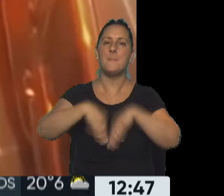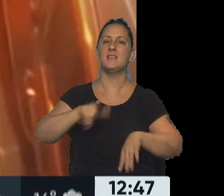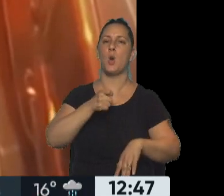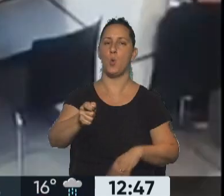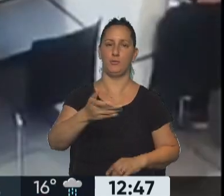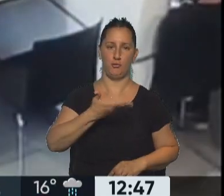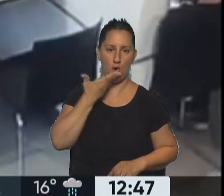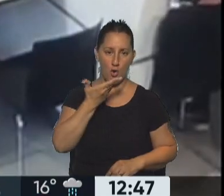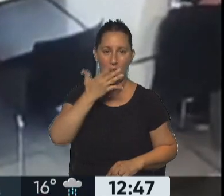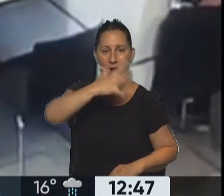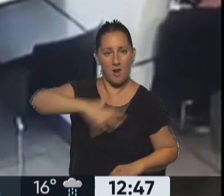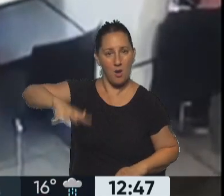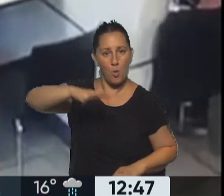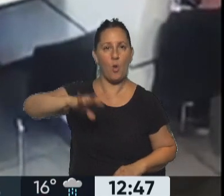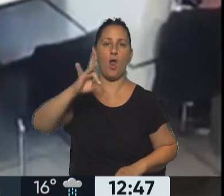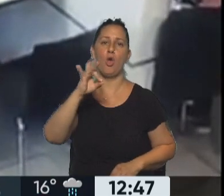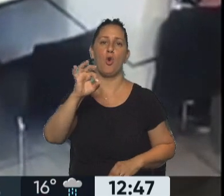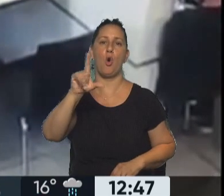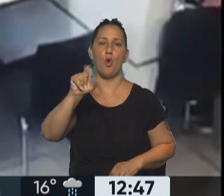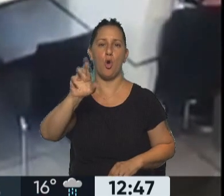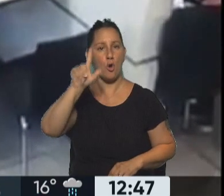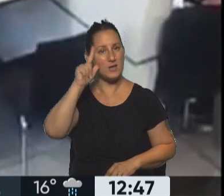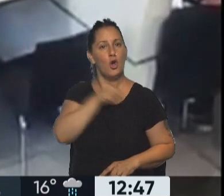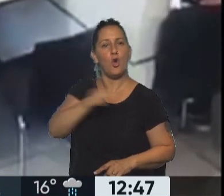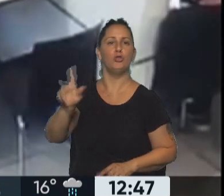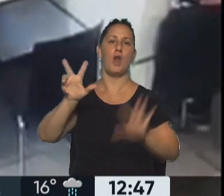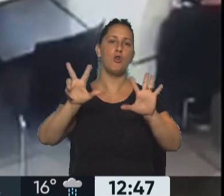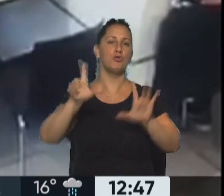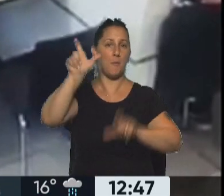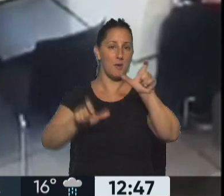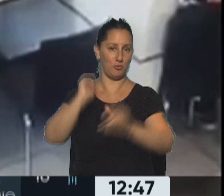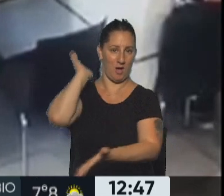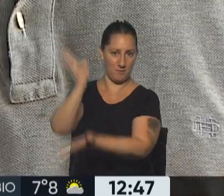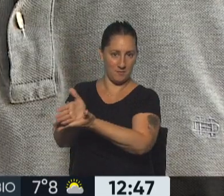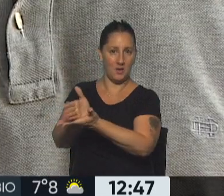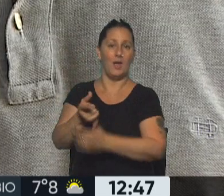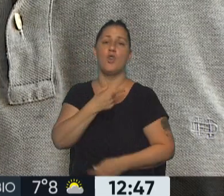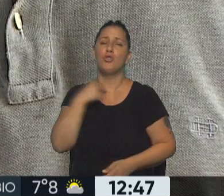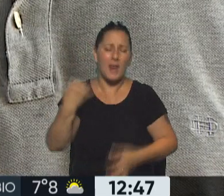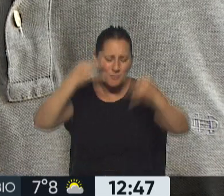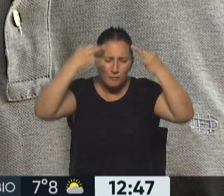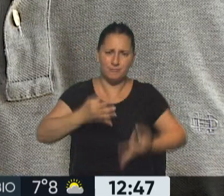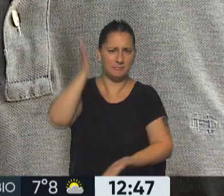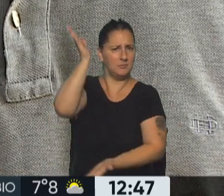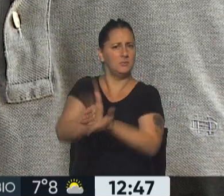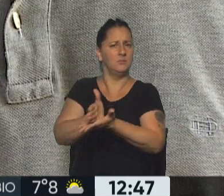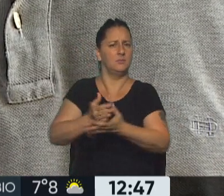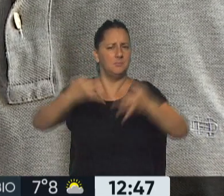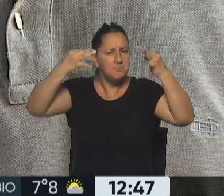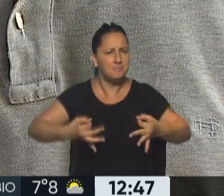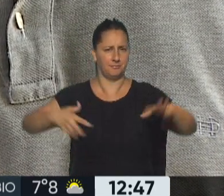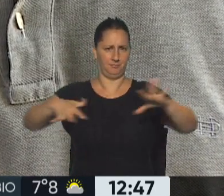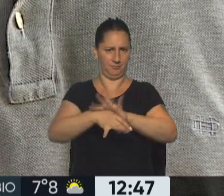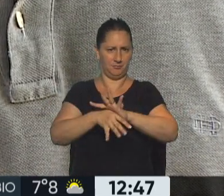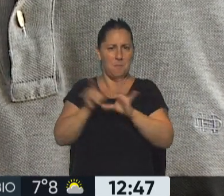oral en Dolores contra los ocho imputados queremos que la condena sea justa que le den